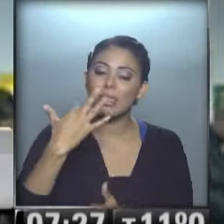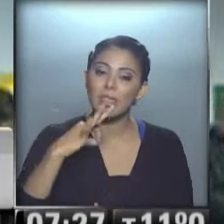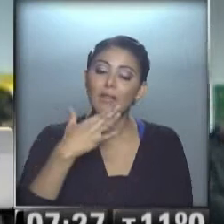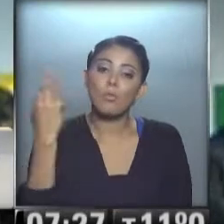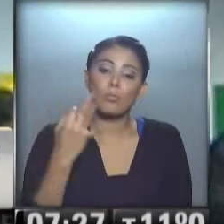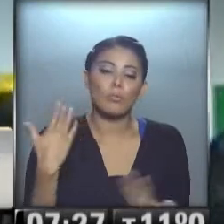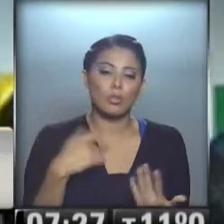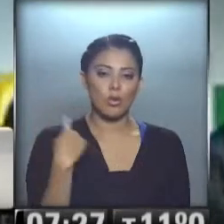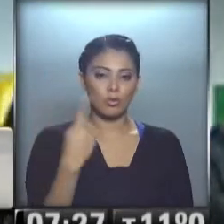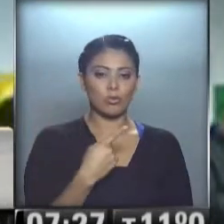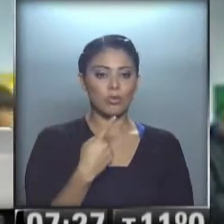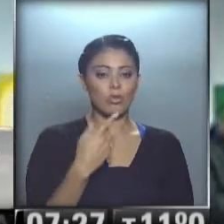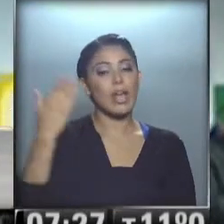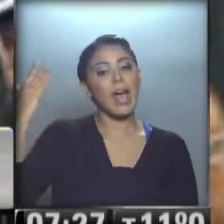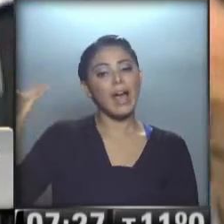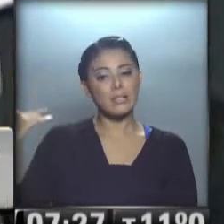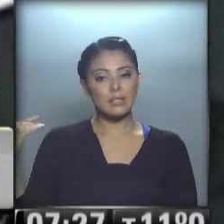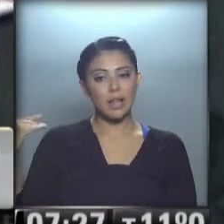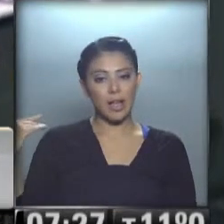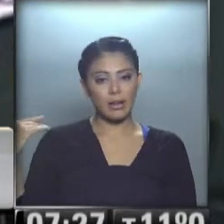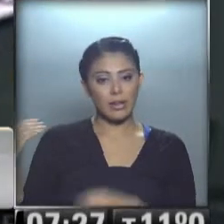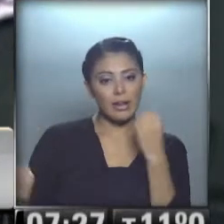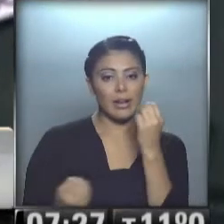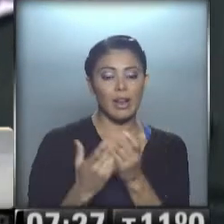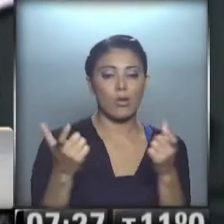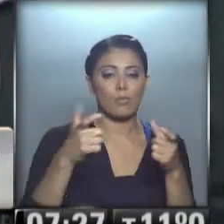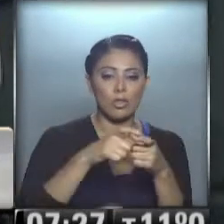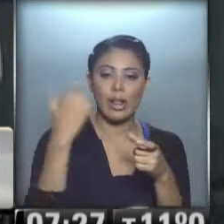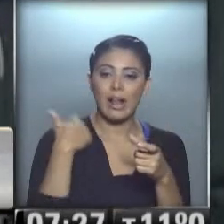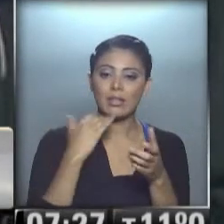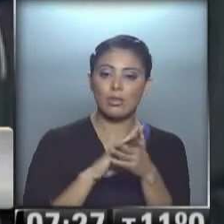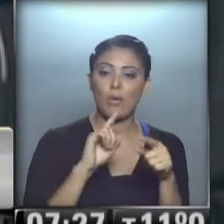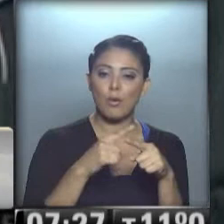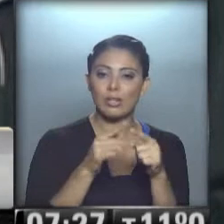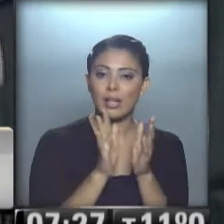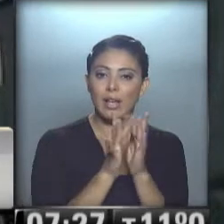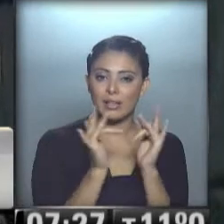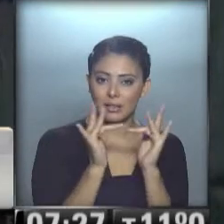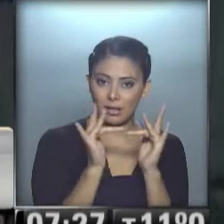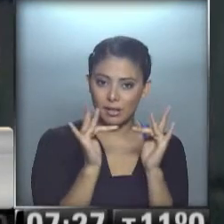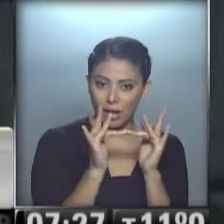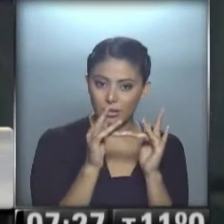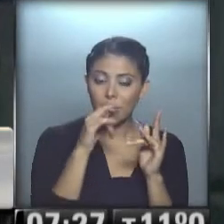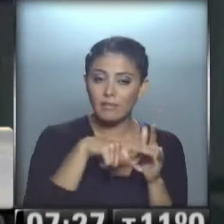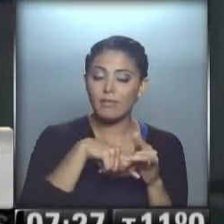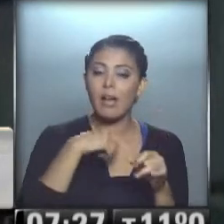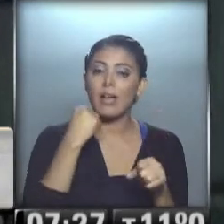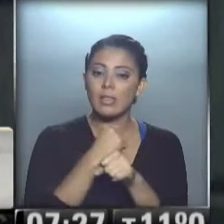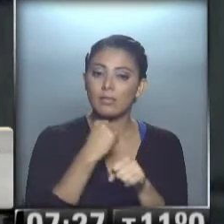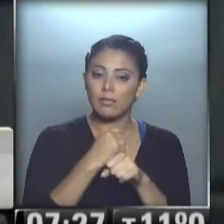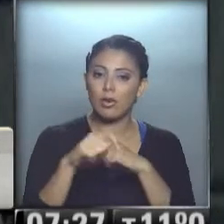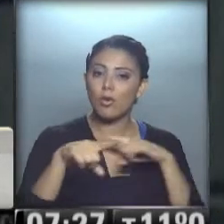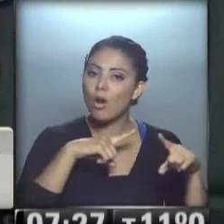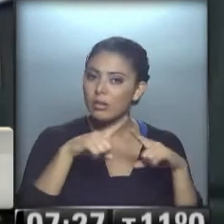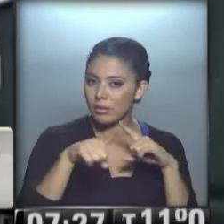nosotros hemos, en el día de ayer, creado la Comisión Argentina de Políticas de Internet, que es para coordinar la